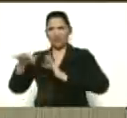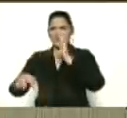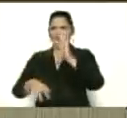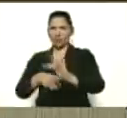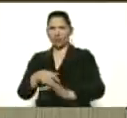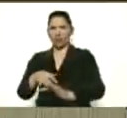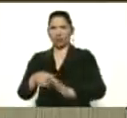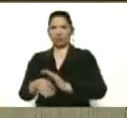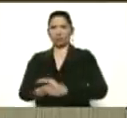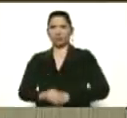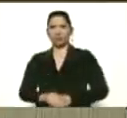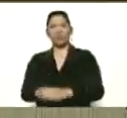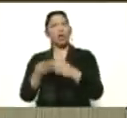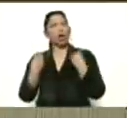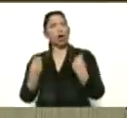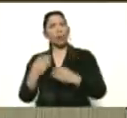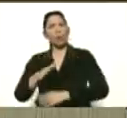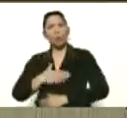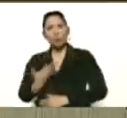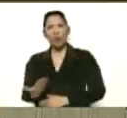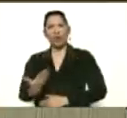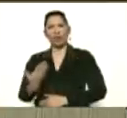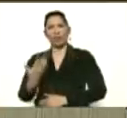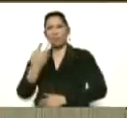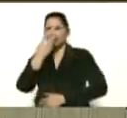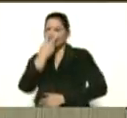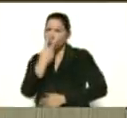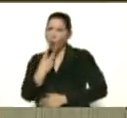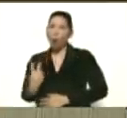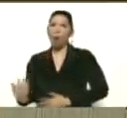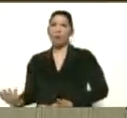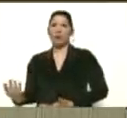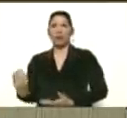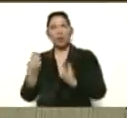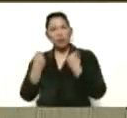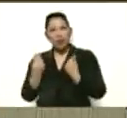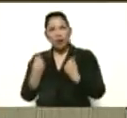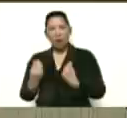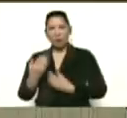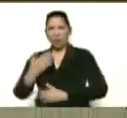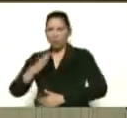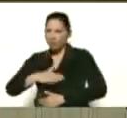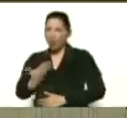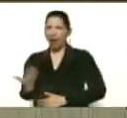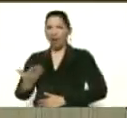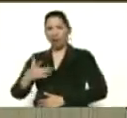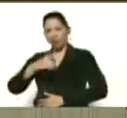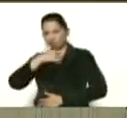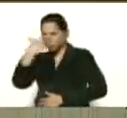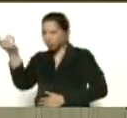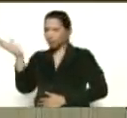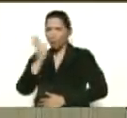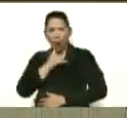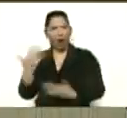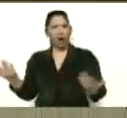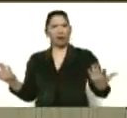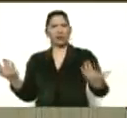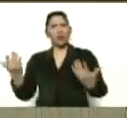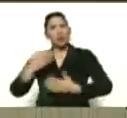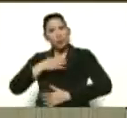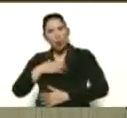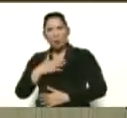COVID-19. ¿Cómo se puede ser tan ruin? ¿Cómo se puede ser tan miserable? ¿Cómo se puede ser